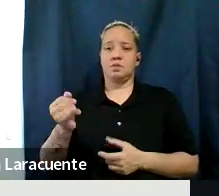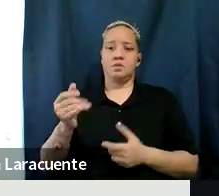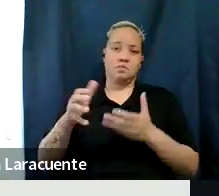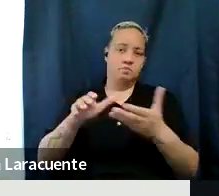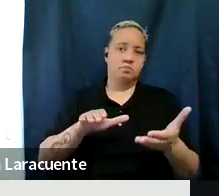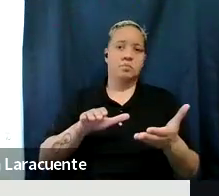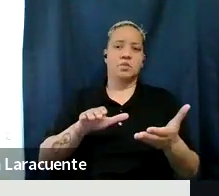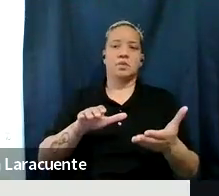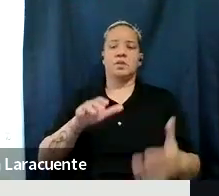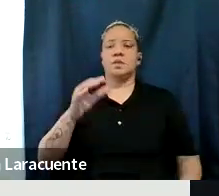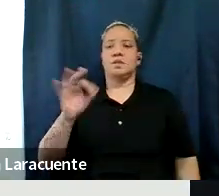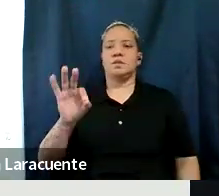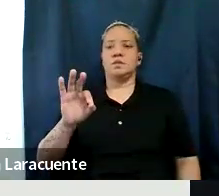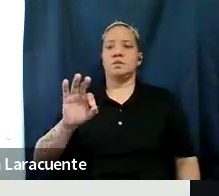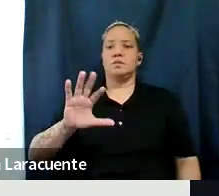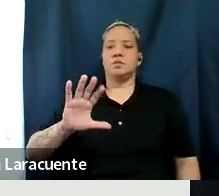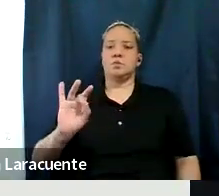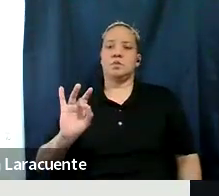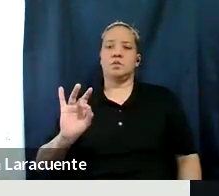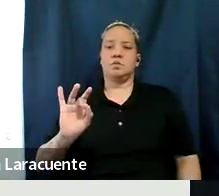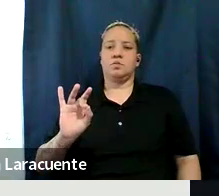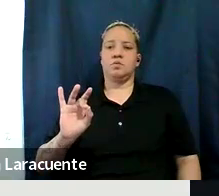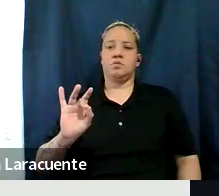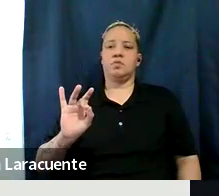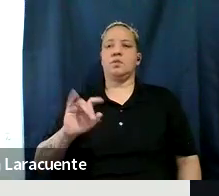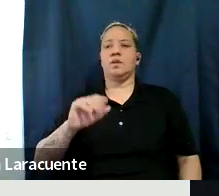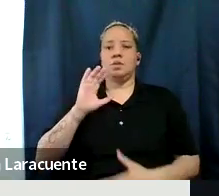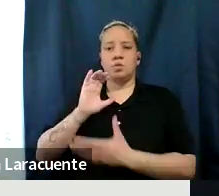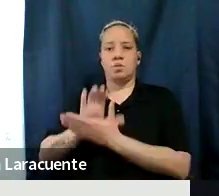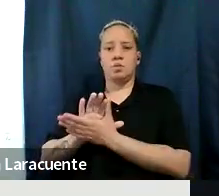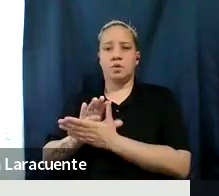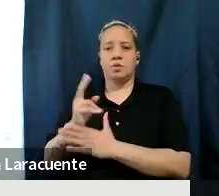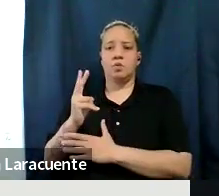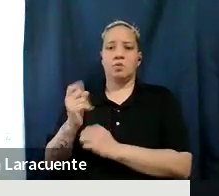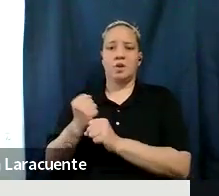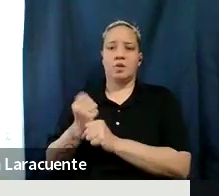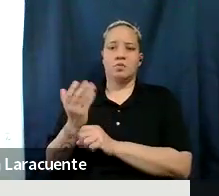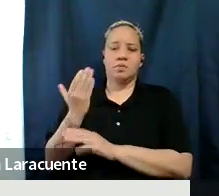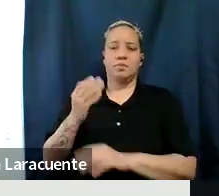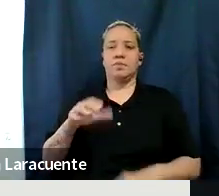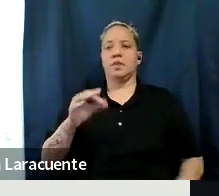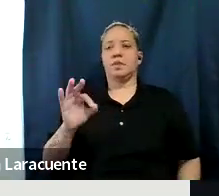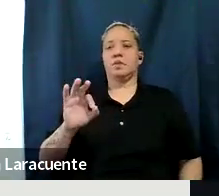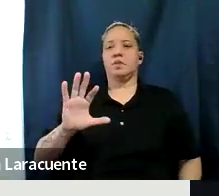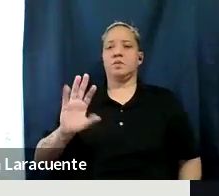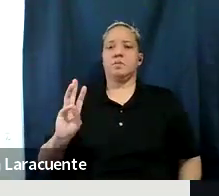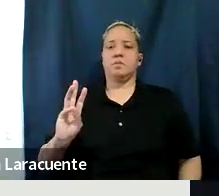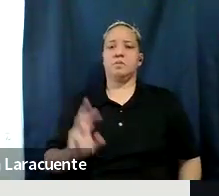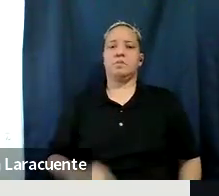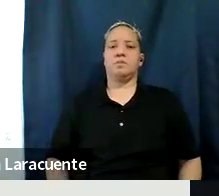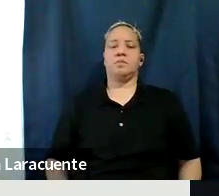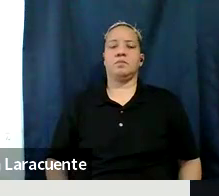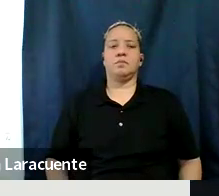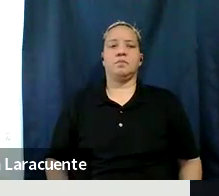fallecido en 1958 y Zenobia Camprubí 2 años antes, en 1956. Por